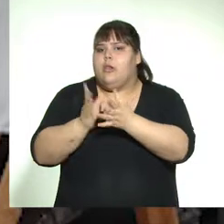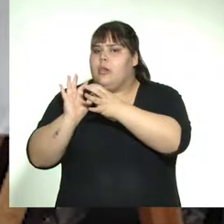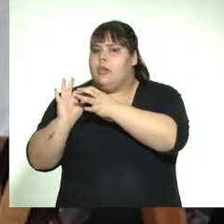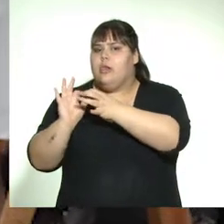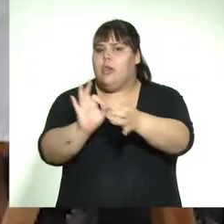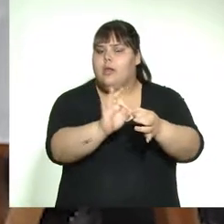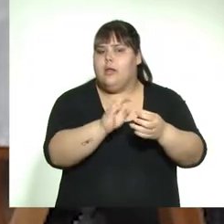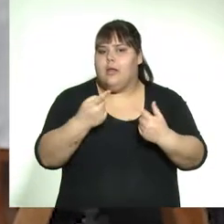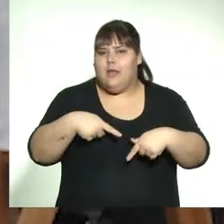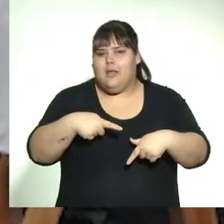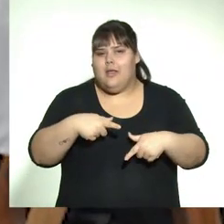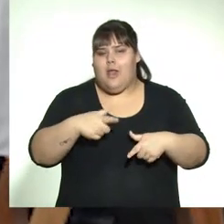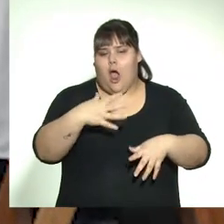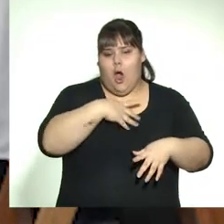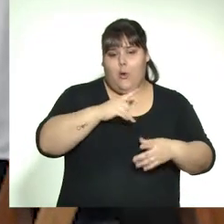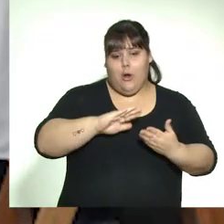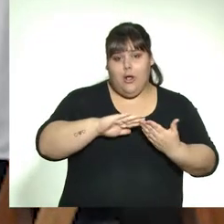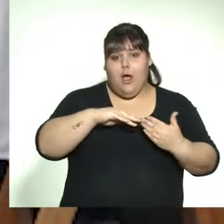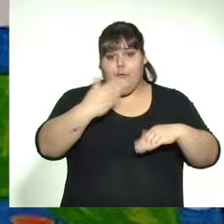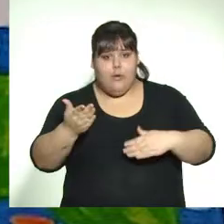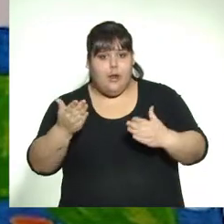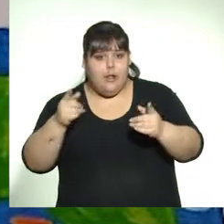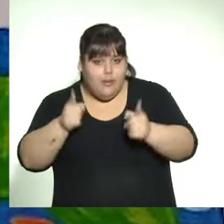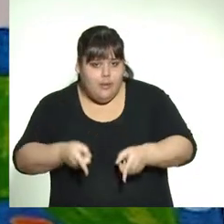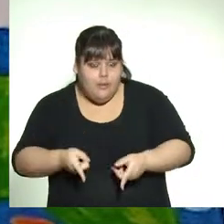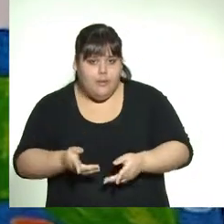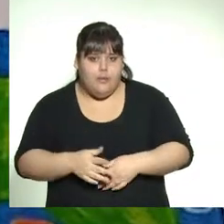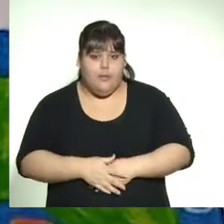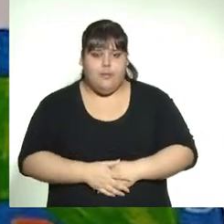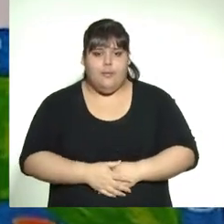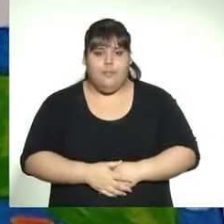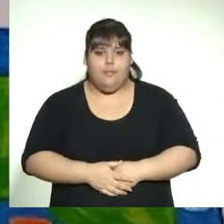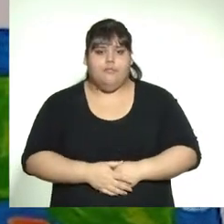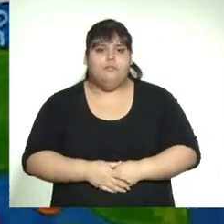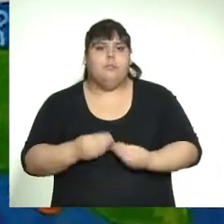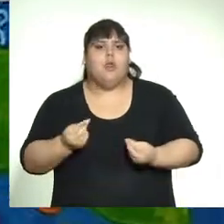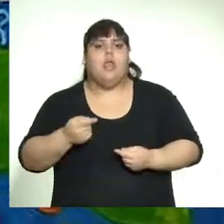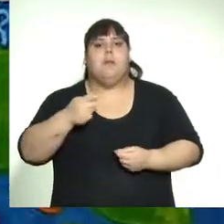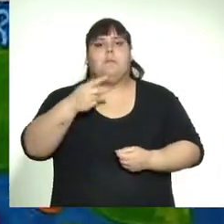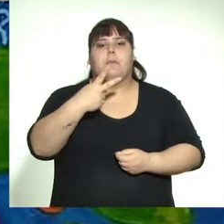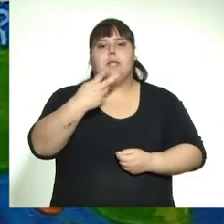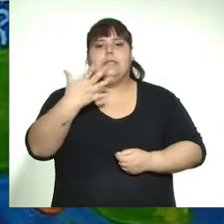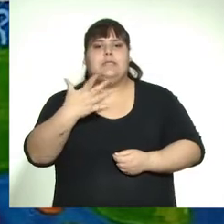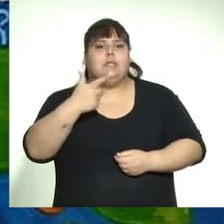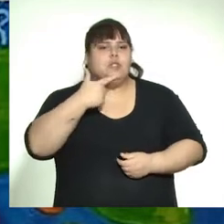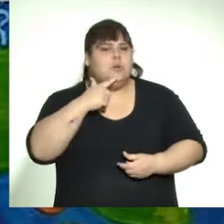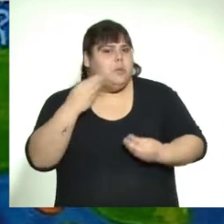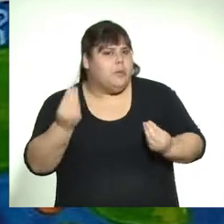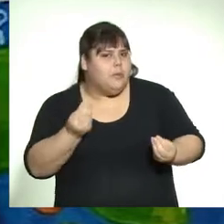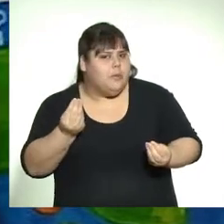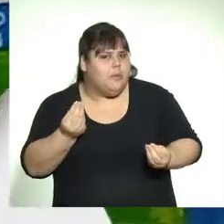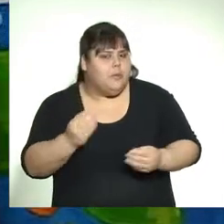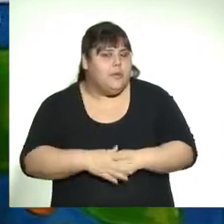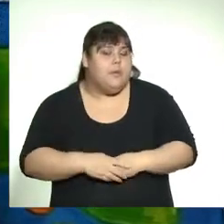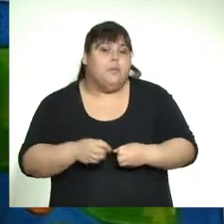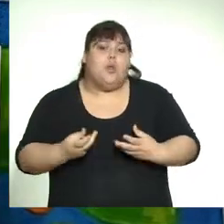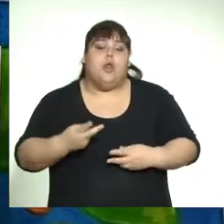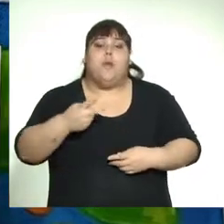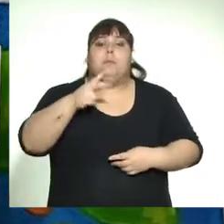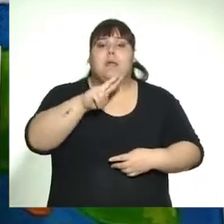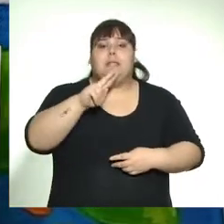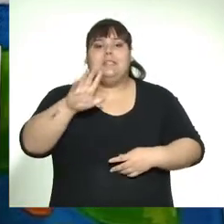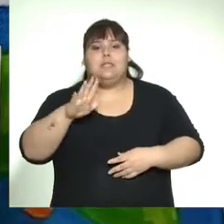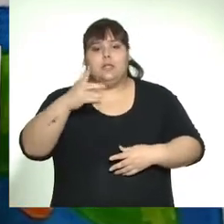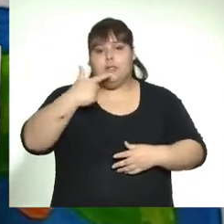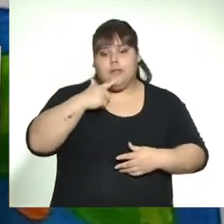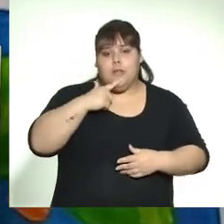propuesta transversal que trasciende las fronteras del aula y va hacia la comunidad. ¿Por qué el 25 de septiembre? Ustedes se preguntarán. Bueno, porque